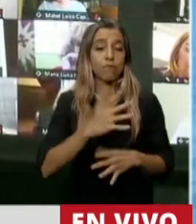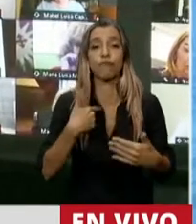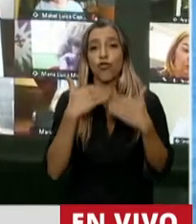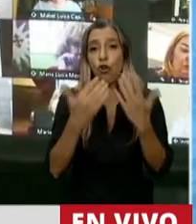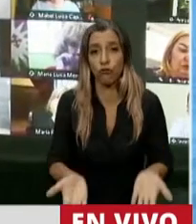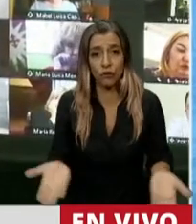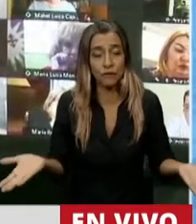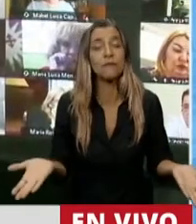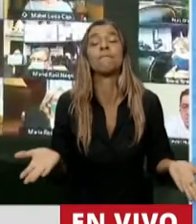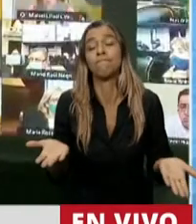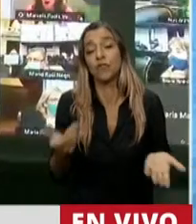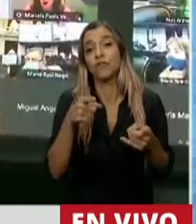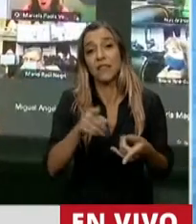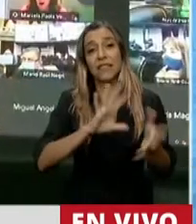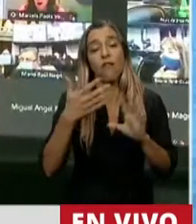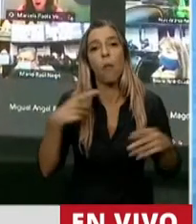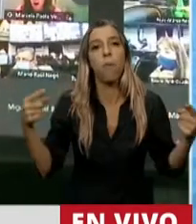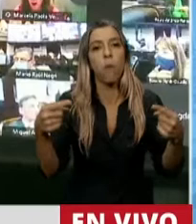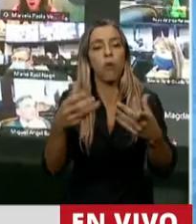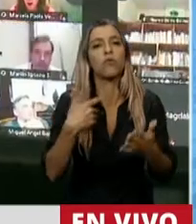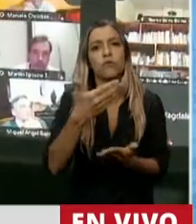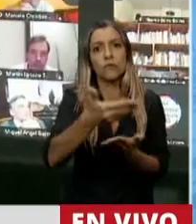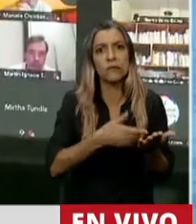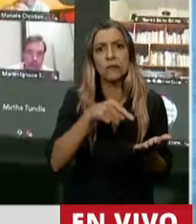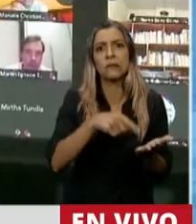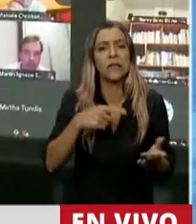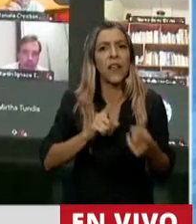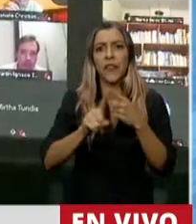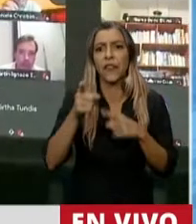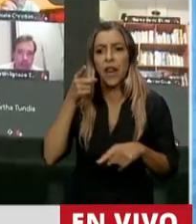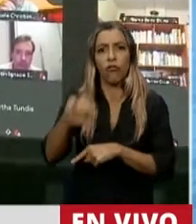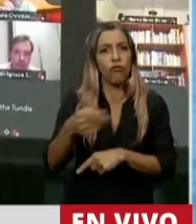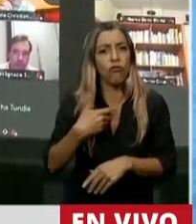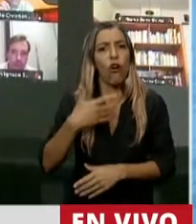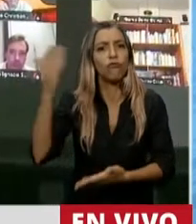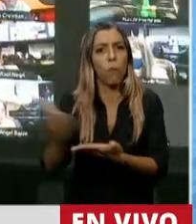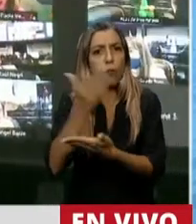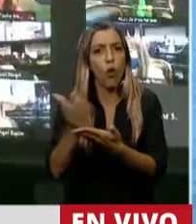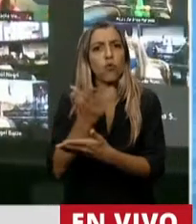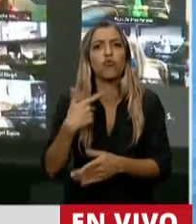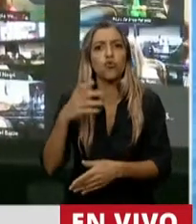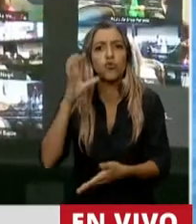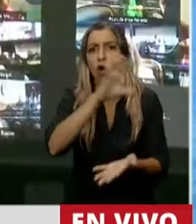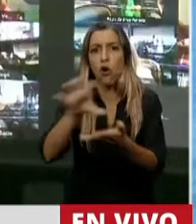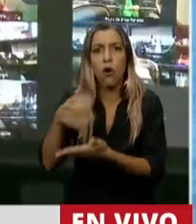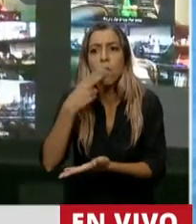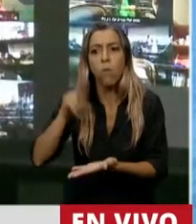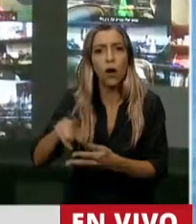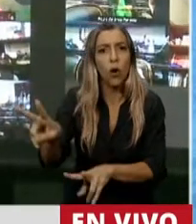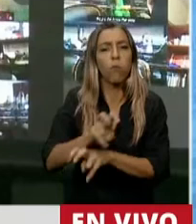que apunta directamente a la producción y grava el 106% de las ganancias netas de las pequeñas y